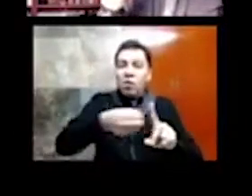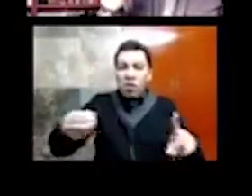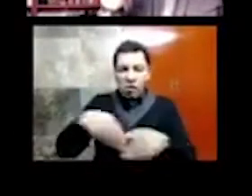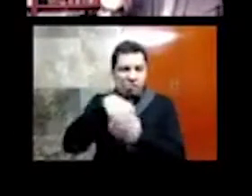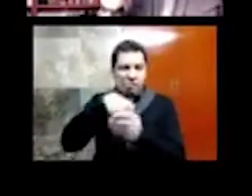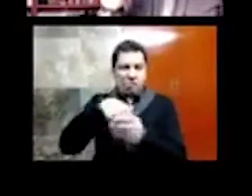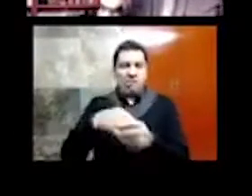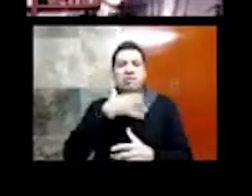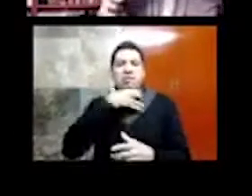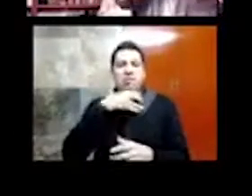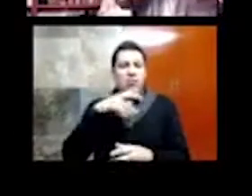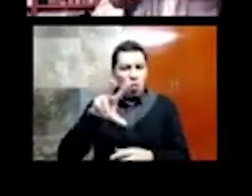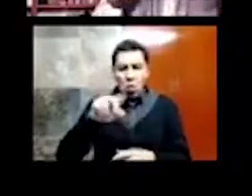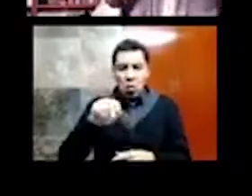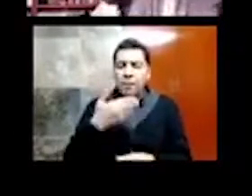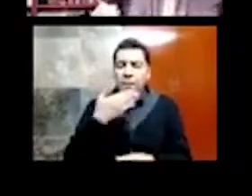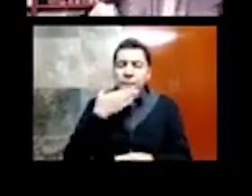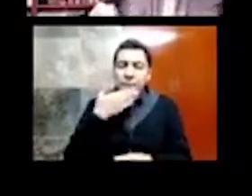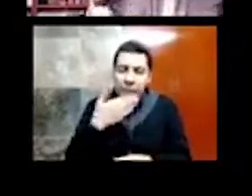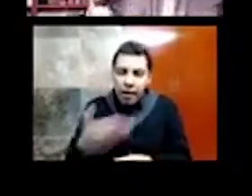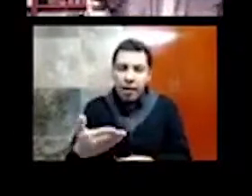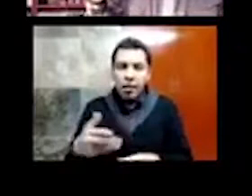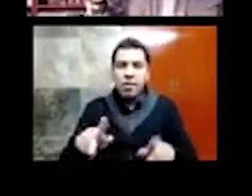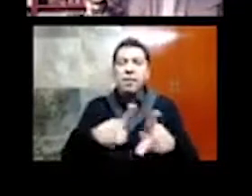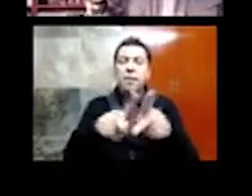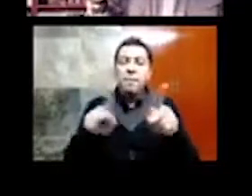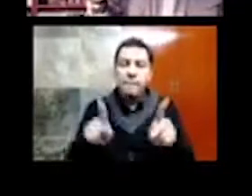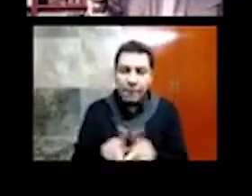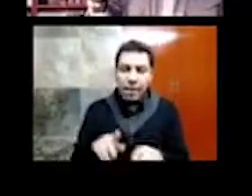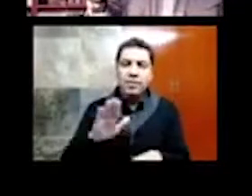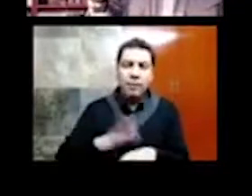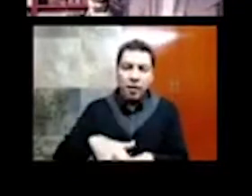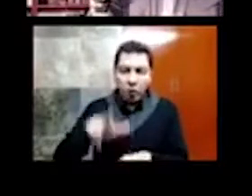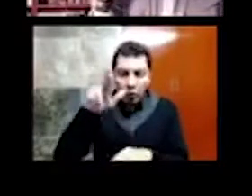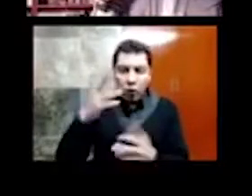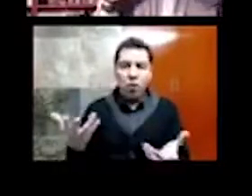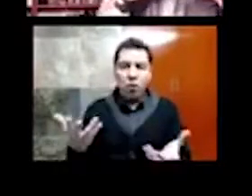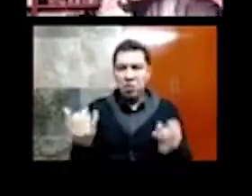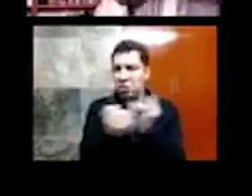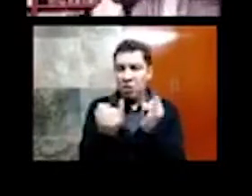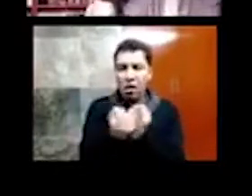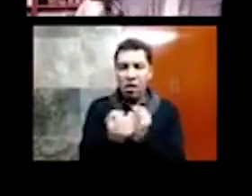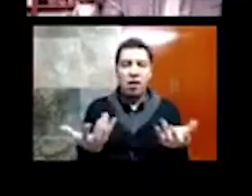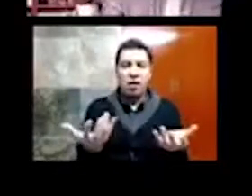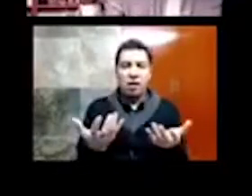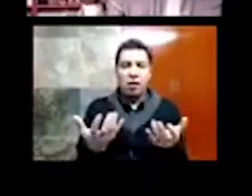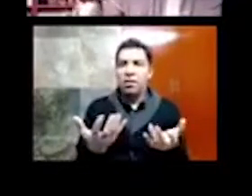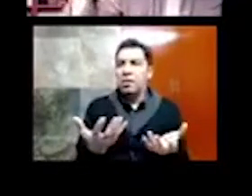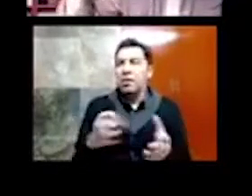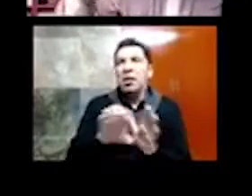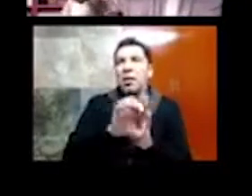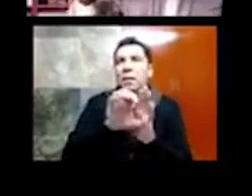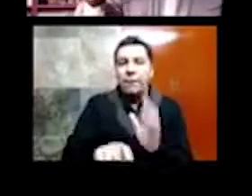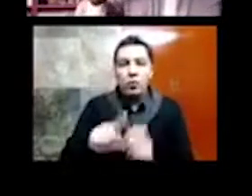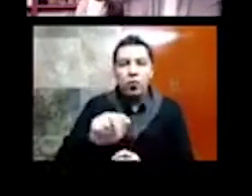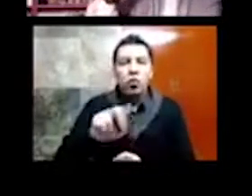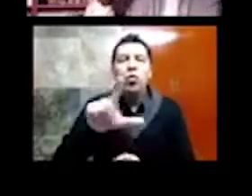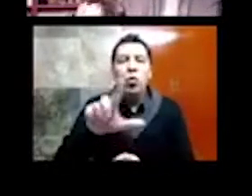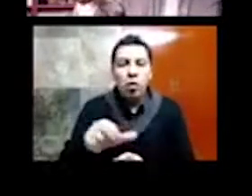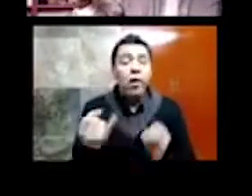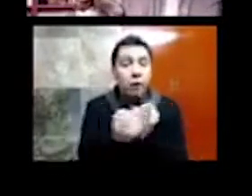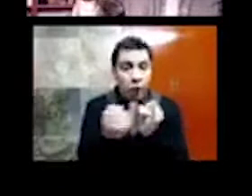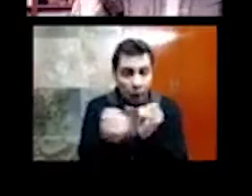Luna, como en la Plaza Mayor de Monte Albán, ¿no? Como el propio Tula, que tiene una serie de